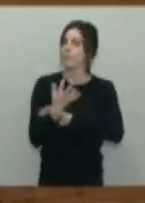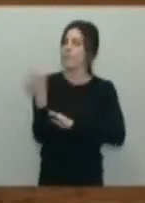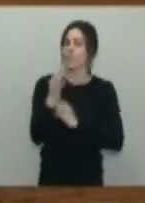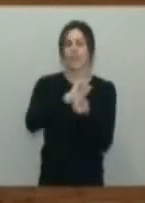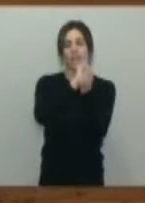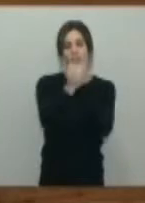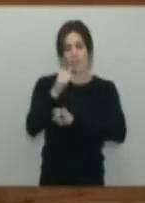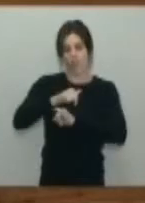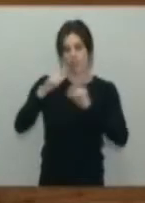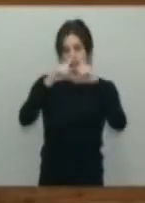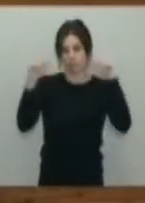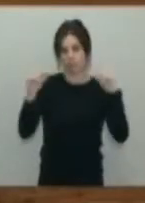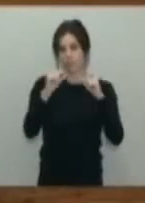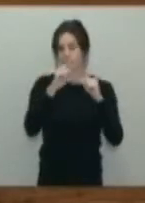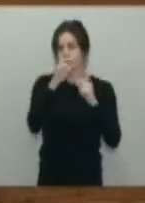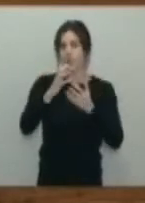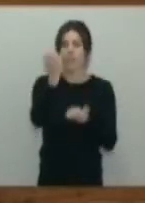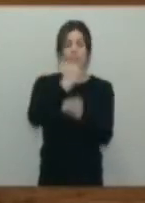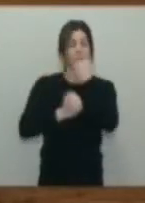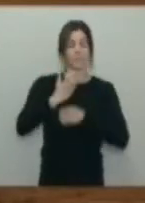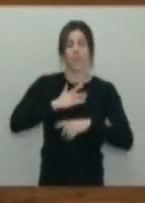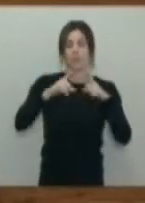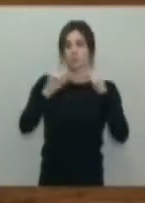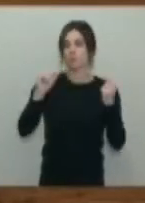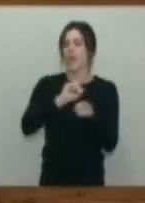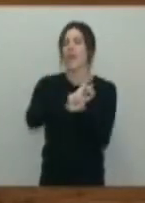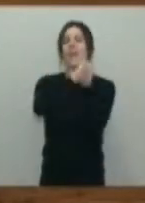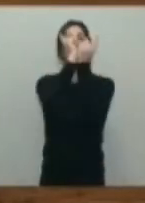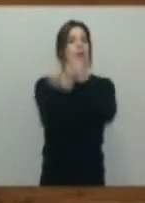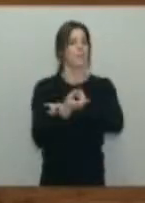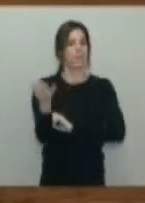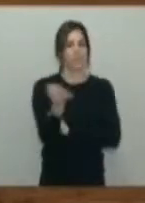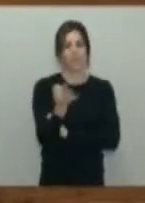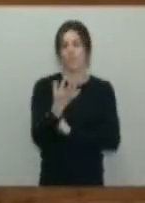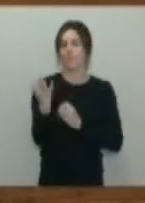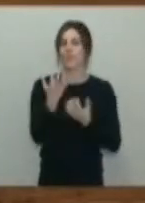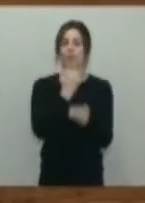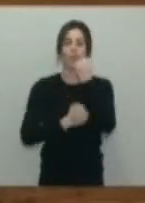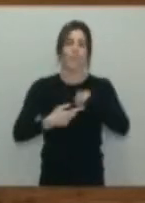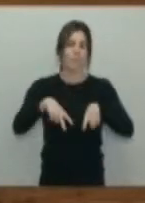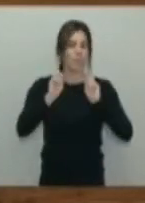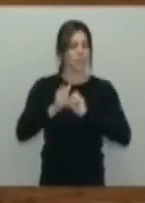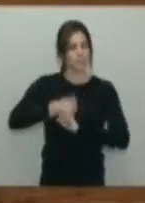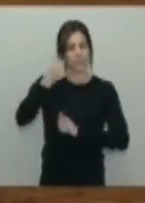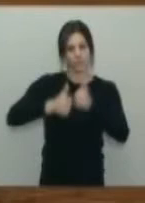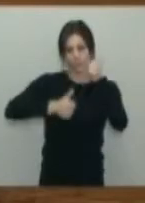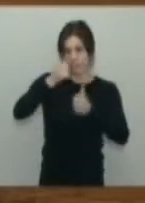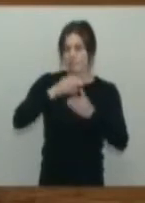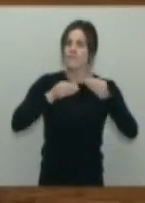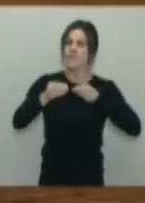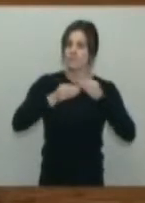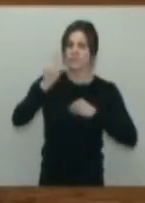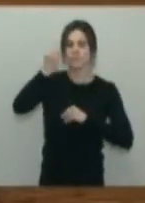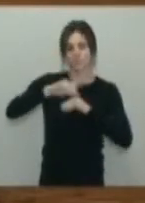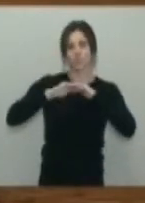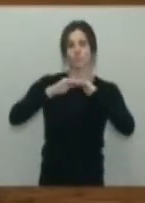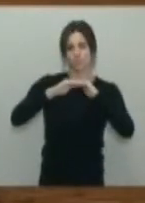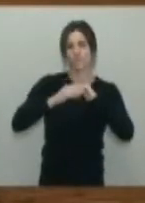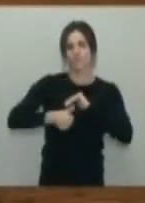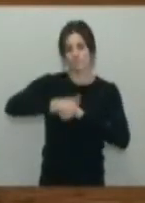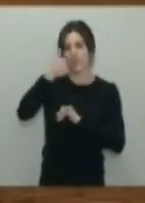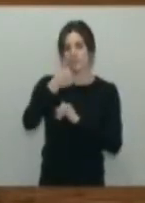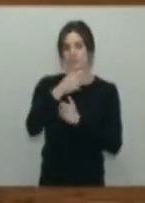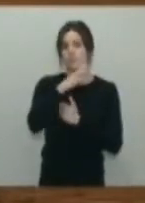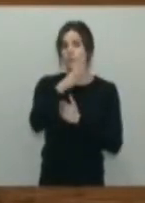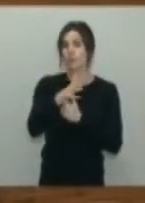transformar nuestra economía, encaminarnos a una economía más moderna, más competitiva, más flexible y más sostenible también. Pero para cambiar